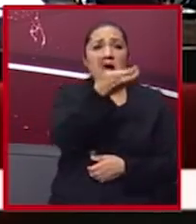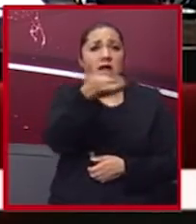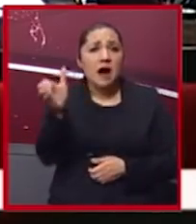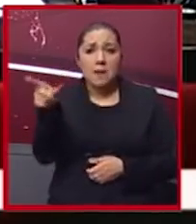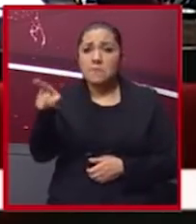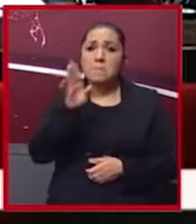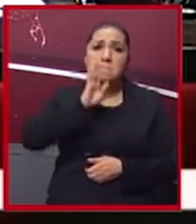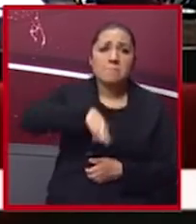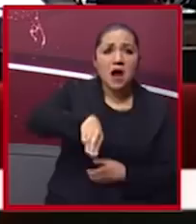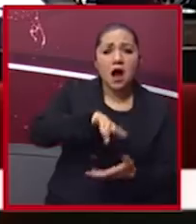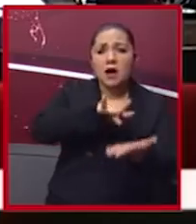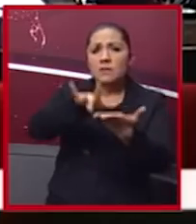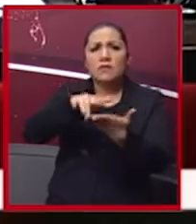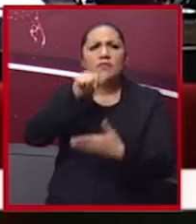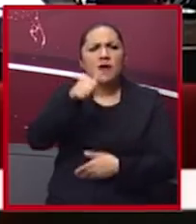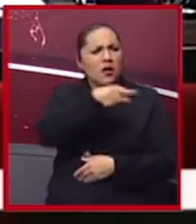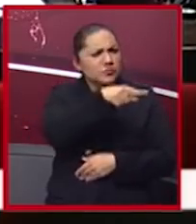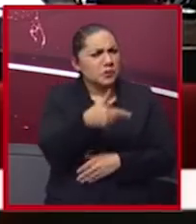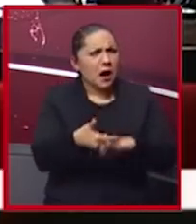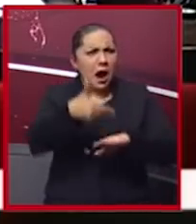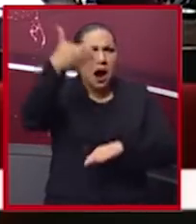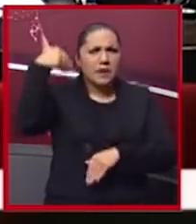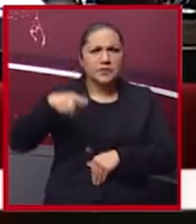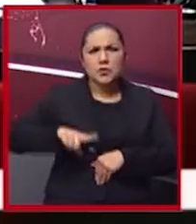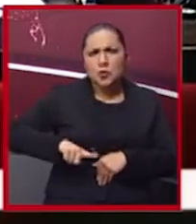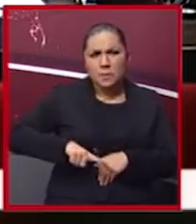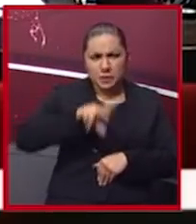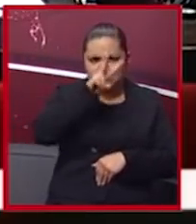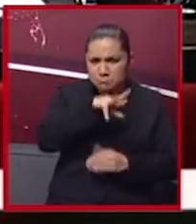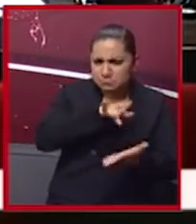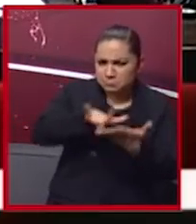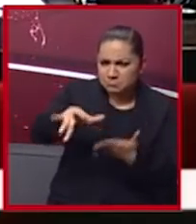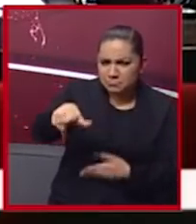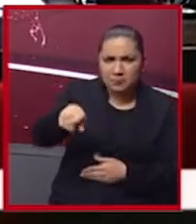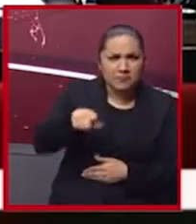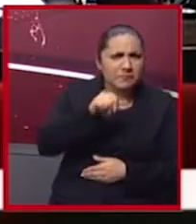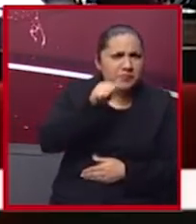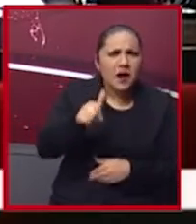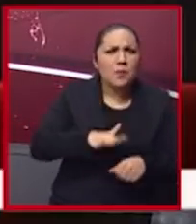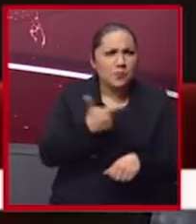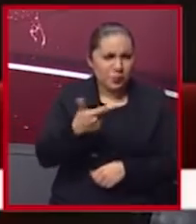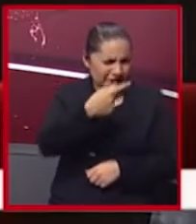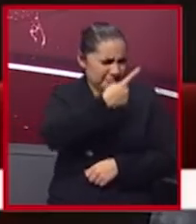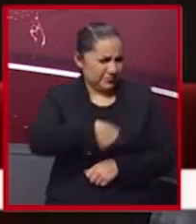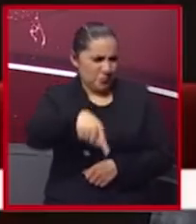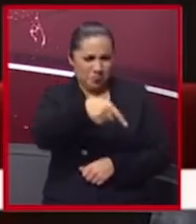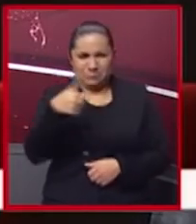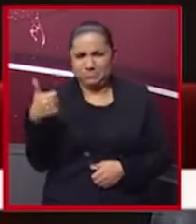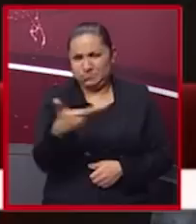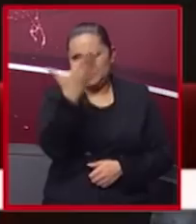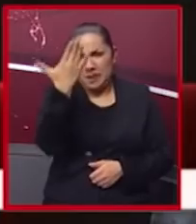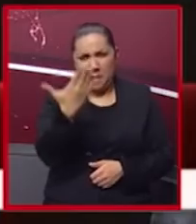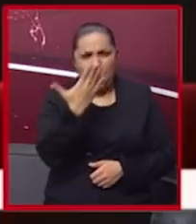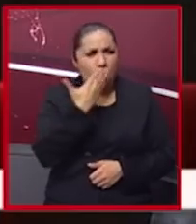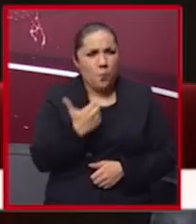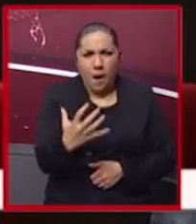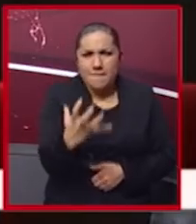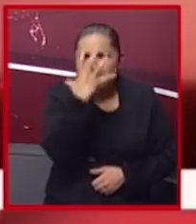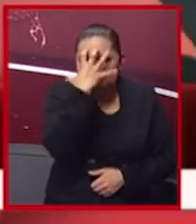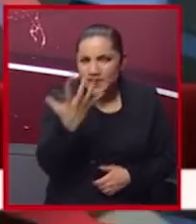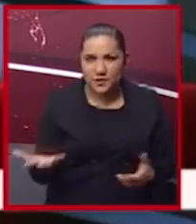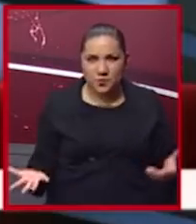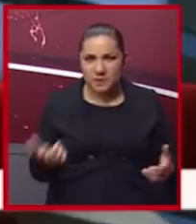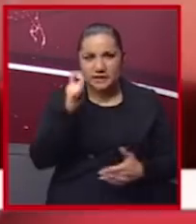cinismo, sinvergüenzadas, hipócritas. Ya basta. Este es el momento de la Cuarta